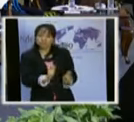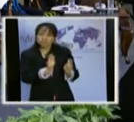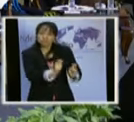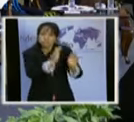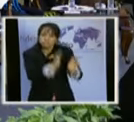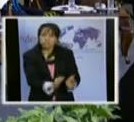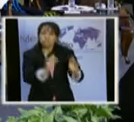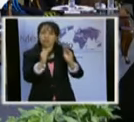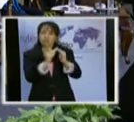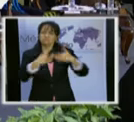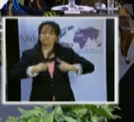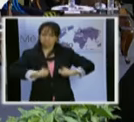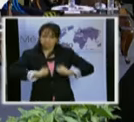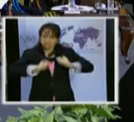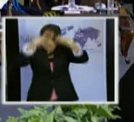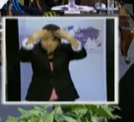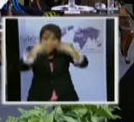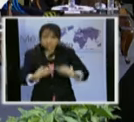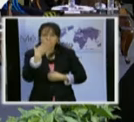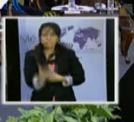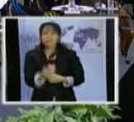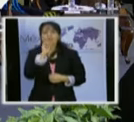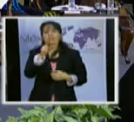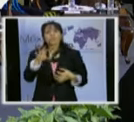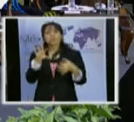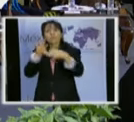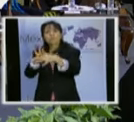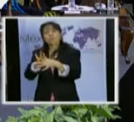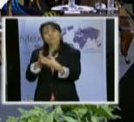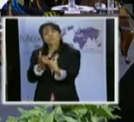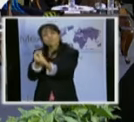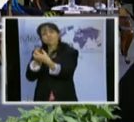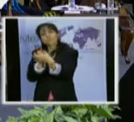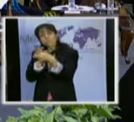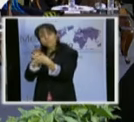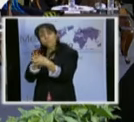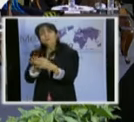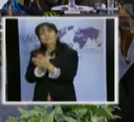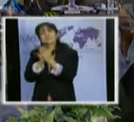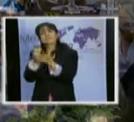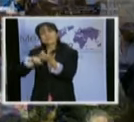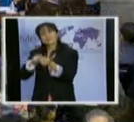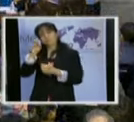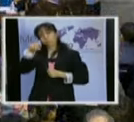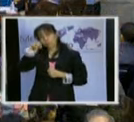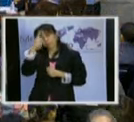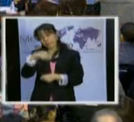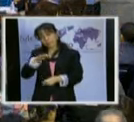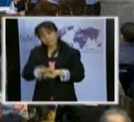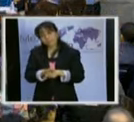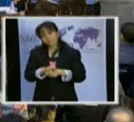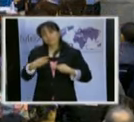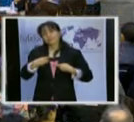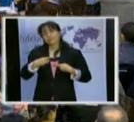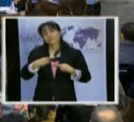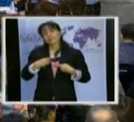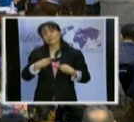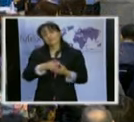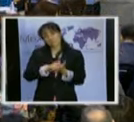como con la Oficina del Alto Comisionado de la ONU para los Derechos Humanos. Y como se podrán imaginar, y acorde a